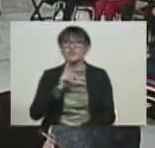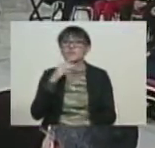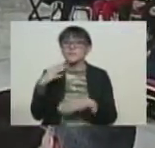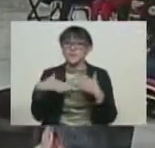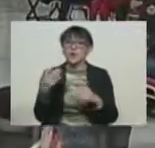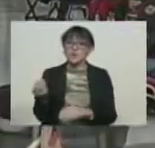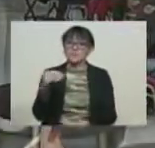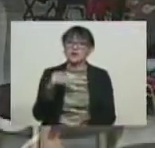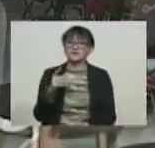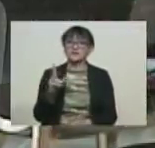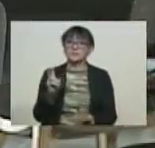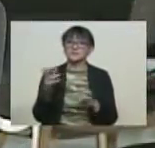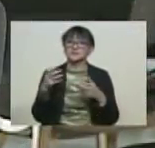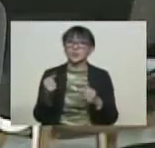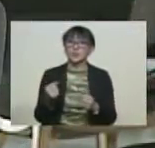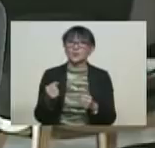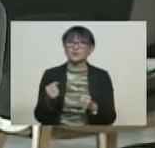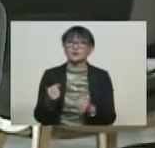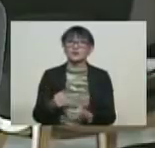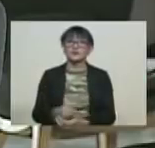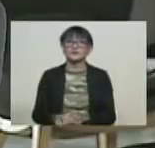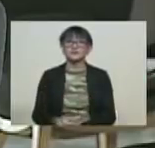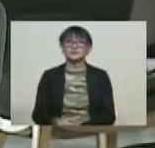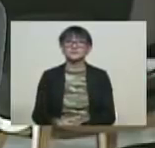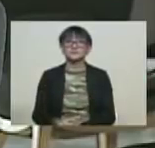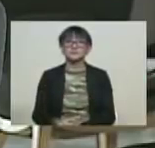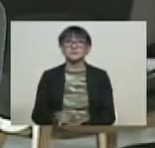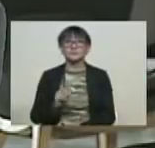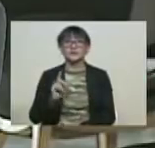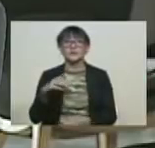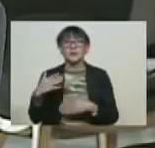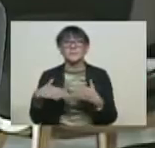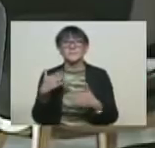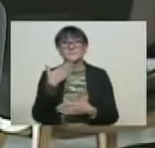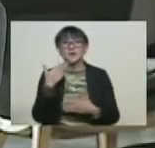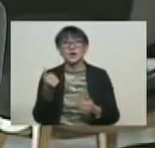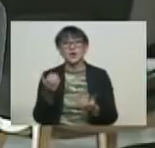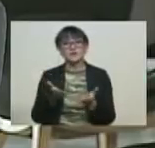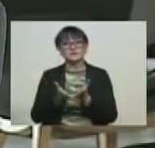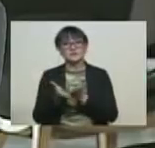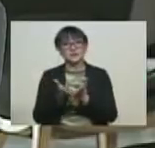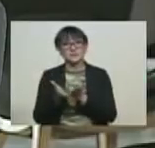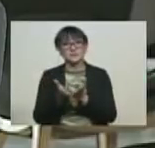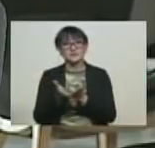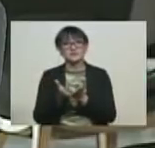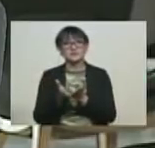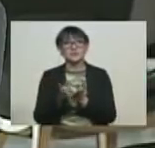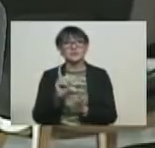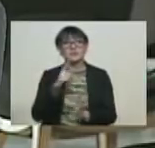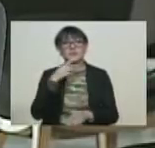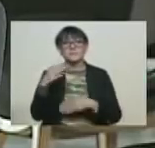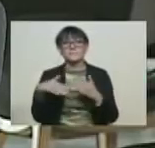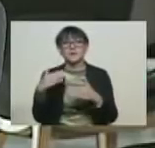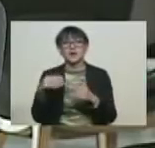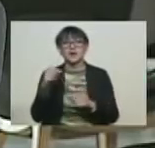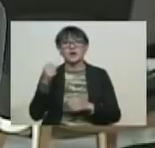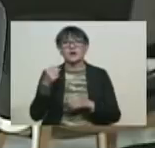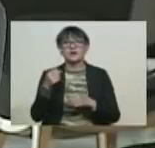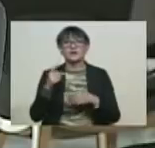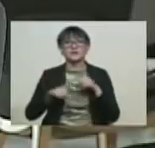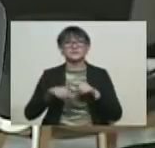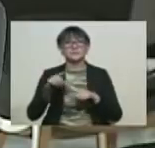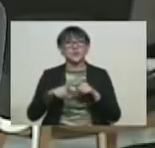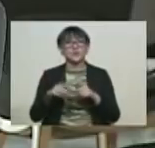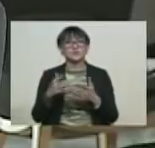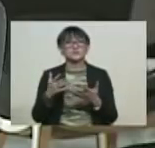en muchas cosas en la seguridad, hay que mejorar en muchas cosas en el servicio, hay que mejorar en muchas cosas